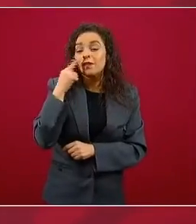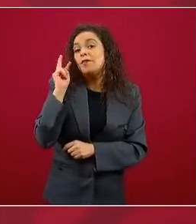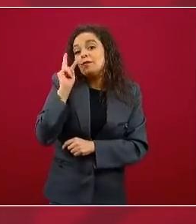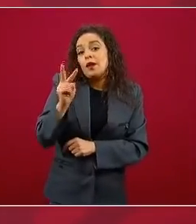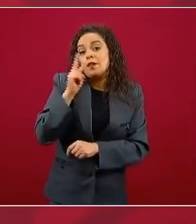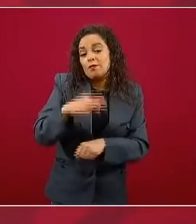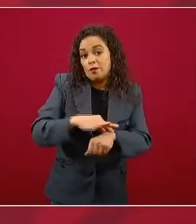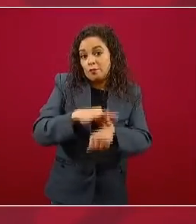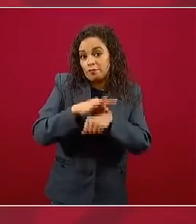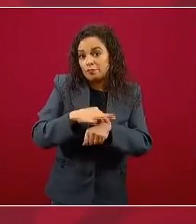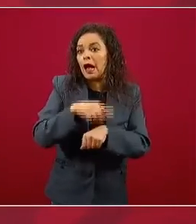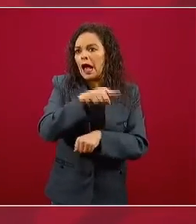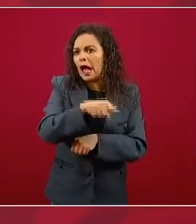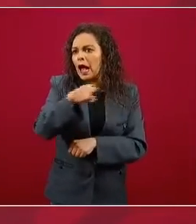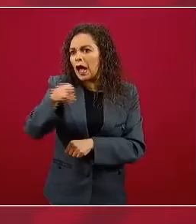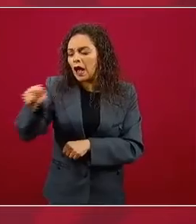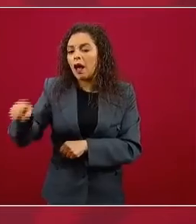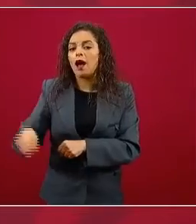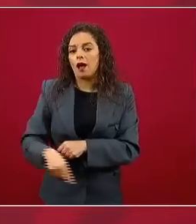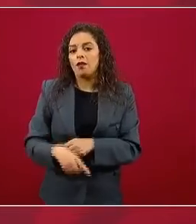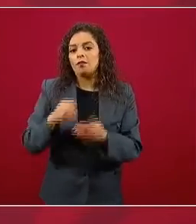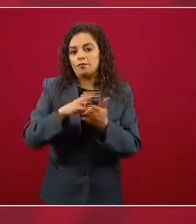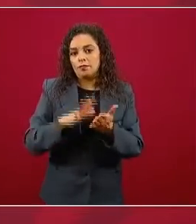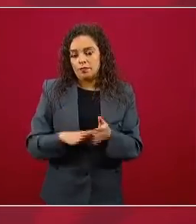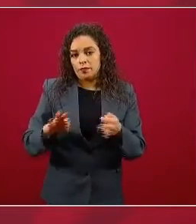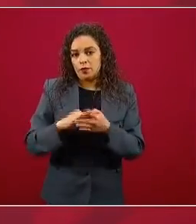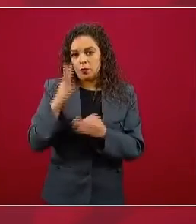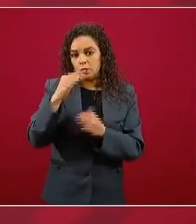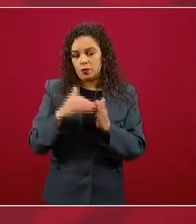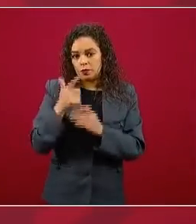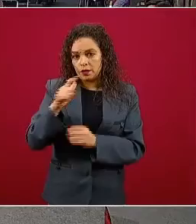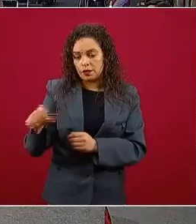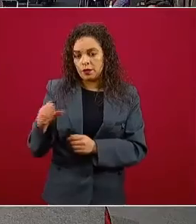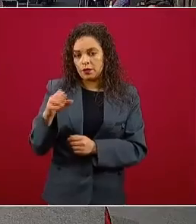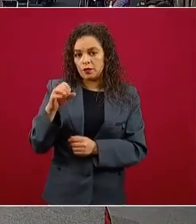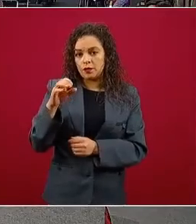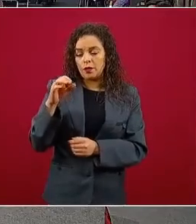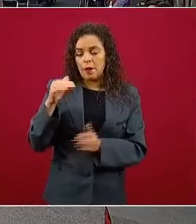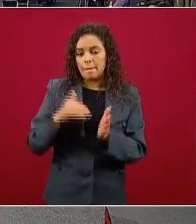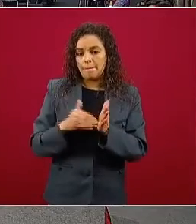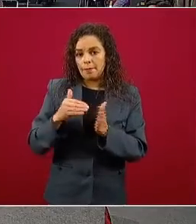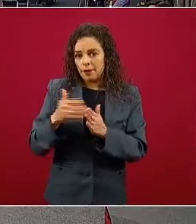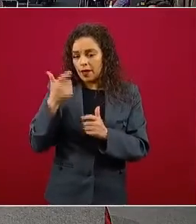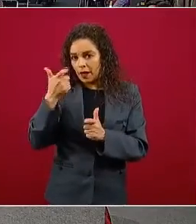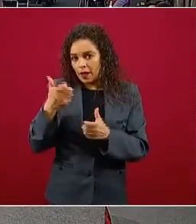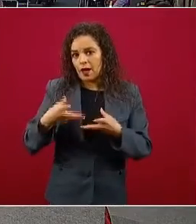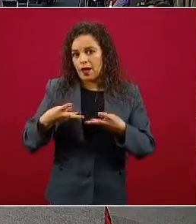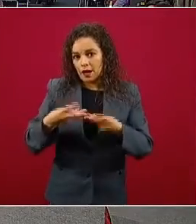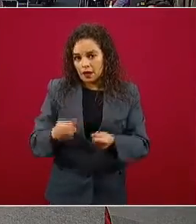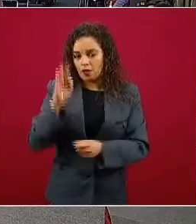reportemos esos cerca de 4.750 millones de gasto de Fonden del año pasado.